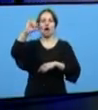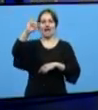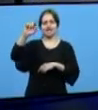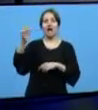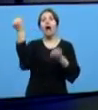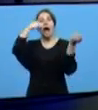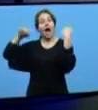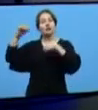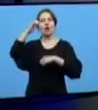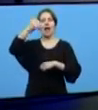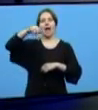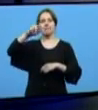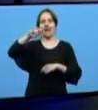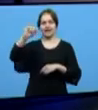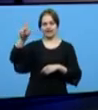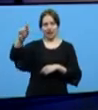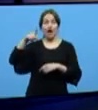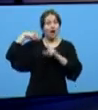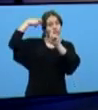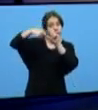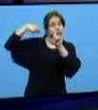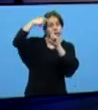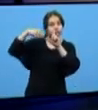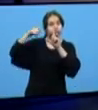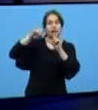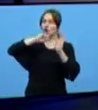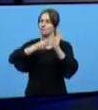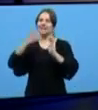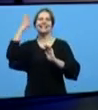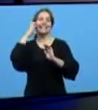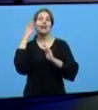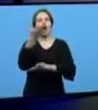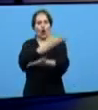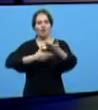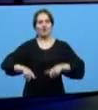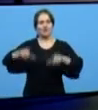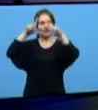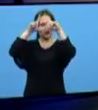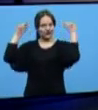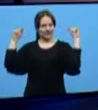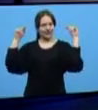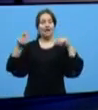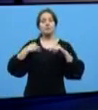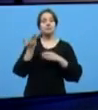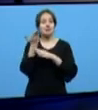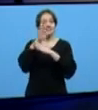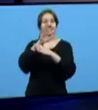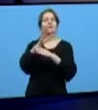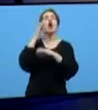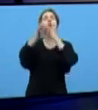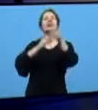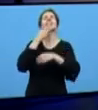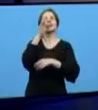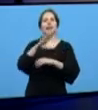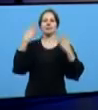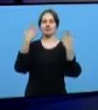un violinista foi rodada íntegramente en Sarria coa colaboración da Fundación TIC. A presentación foi organizada por 10 alumnos da